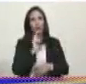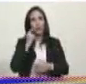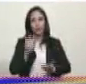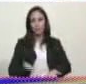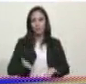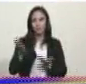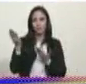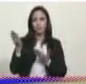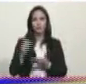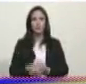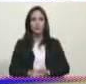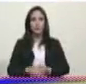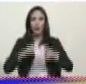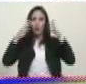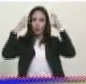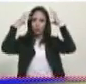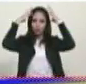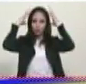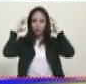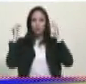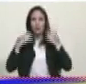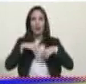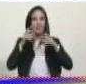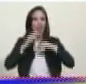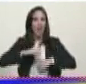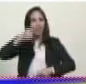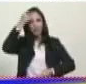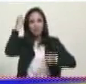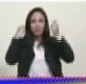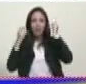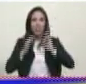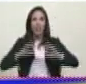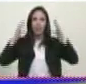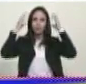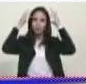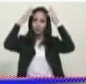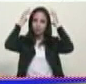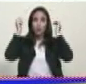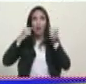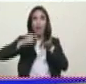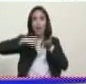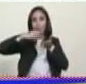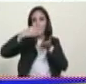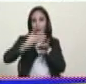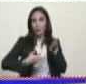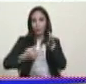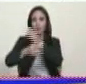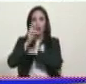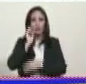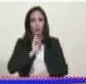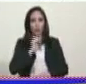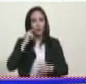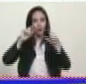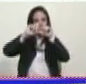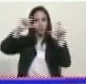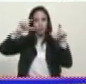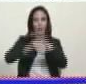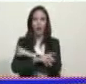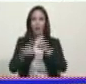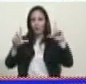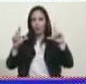Ah, peludo, no me había afeitado. Y la firma del libertador Simón Bolívar. Pégale la